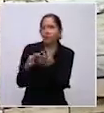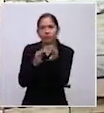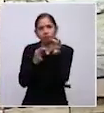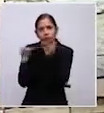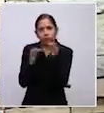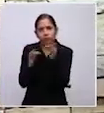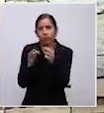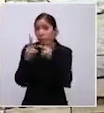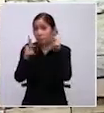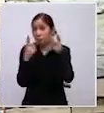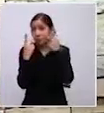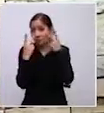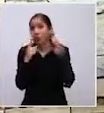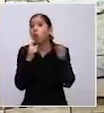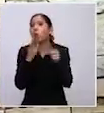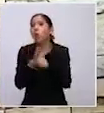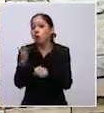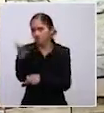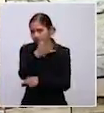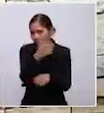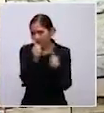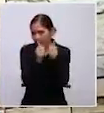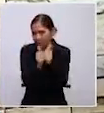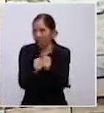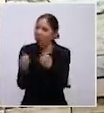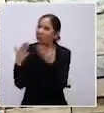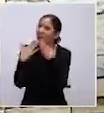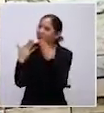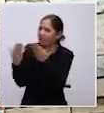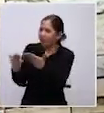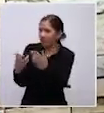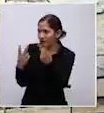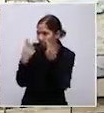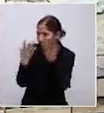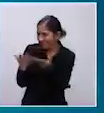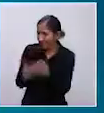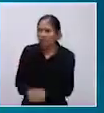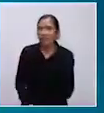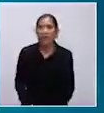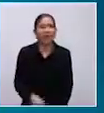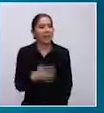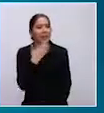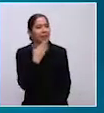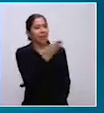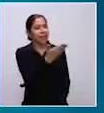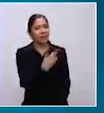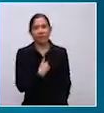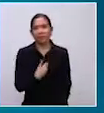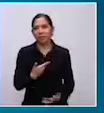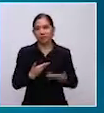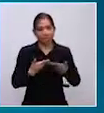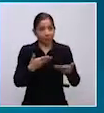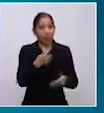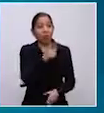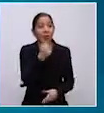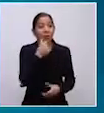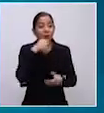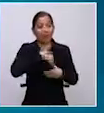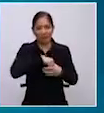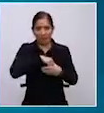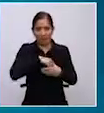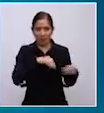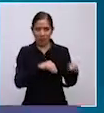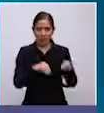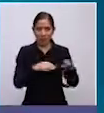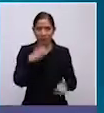a nuestra teleaudiencia a que pueda acompañarnos. Muchísimas gracias por haber estado aquí. Camila, muchísimas gracias también a tu niña interior, que es muy